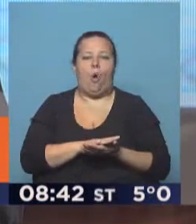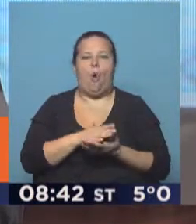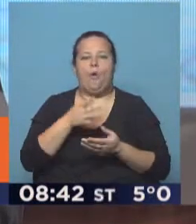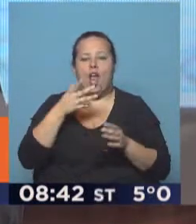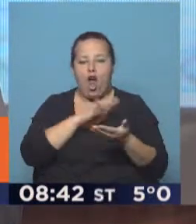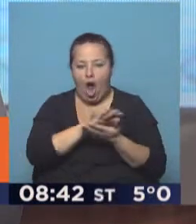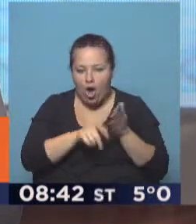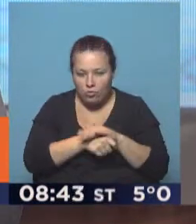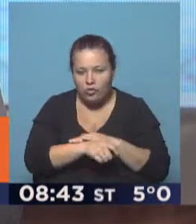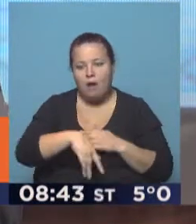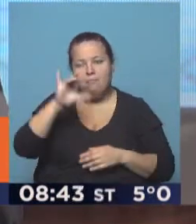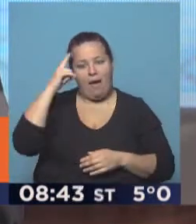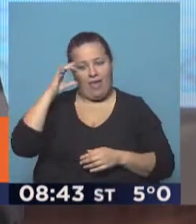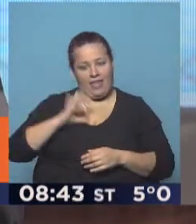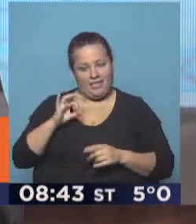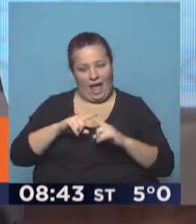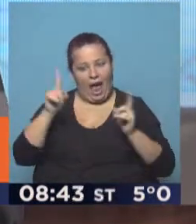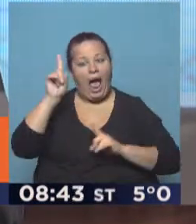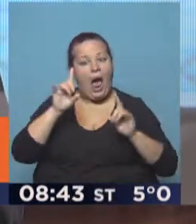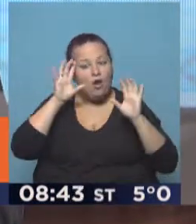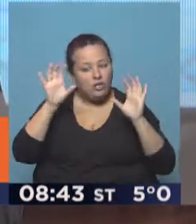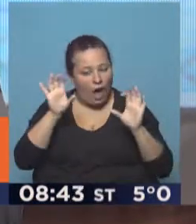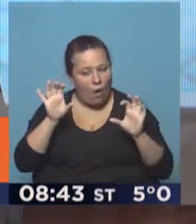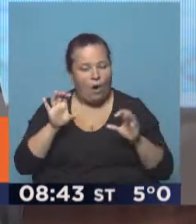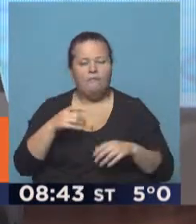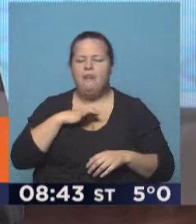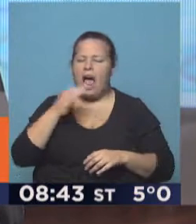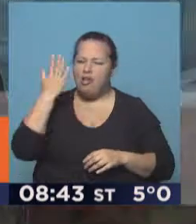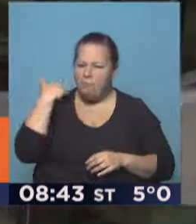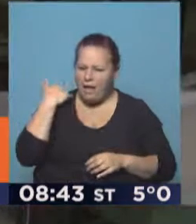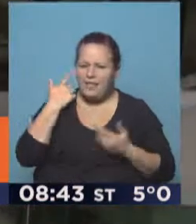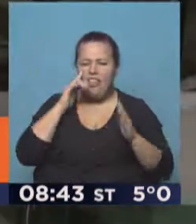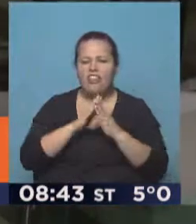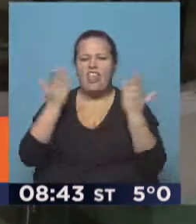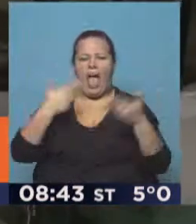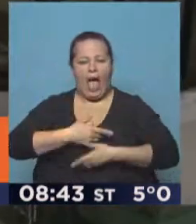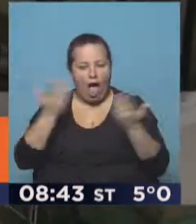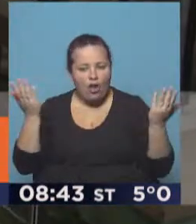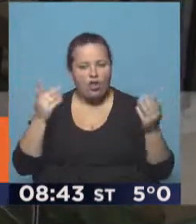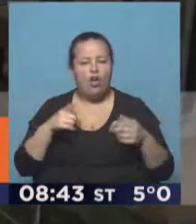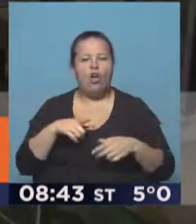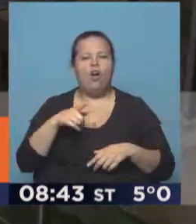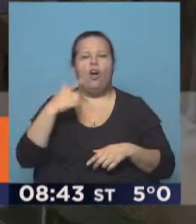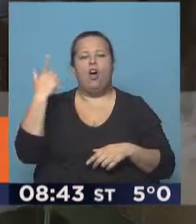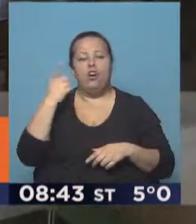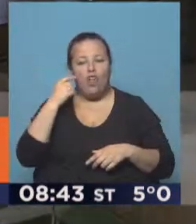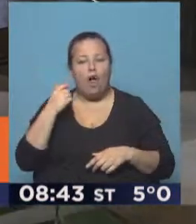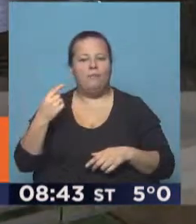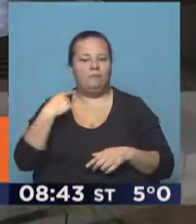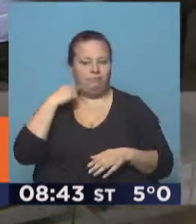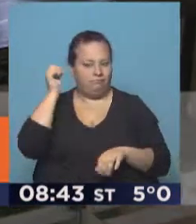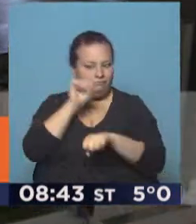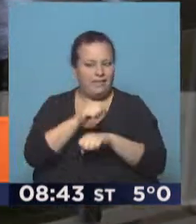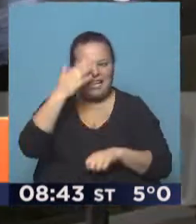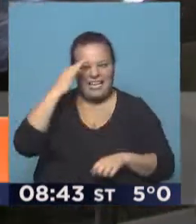delitos de corrupción duran más de 10 años. Algunos recordará, creo que el año pasado salió en los diarios que a Gostanián le quedó firme una condena